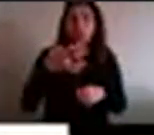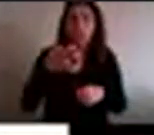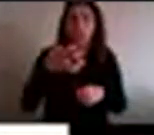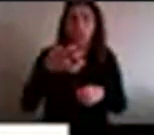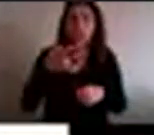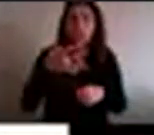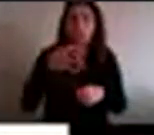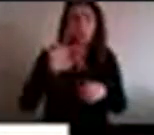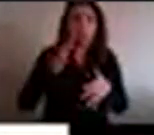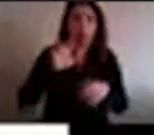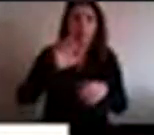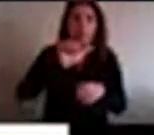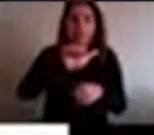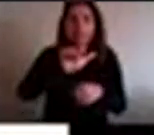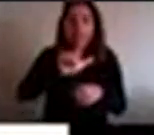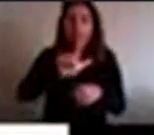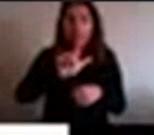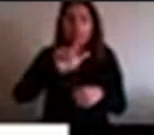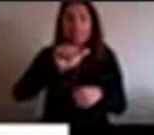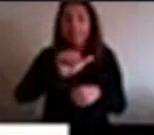millones de pesos.